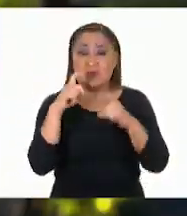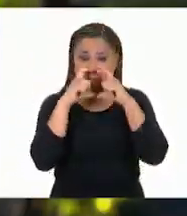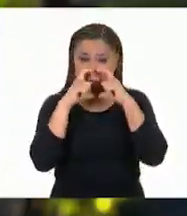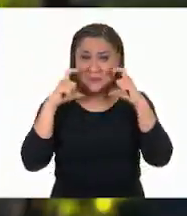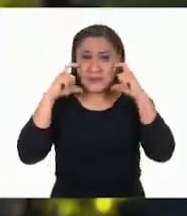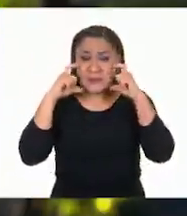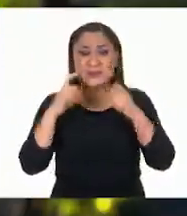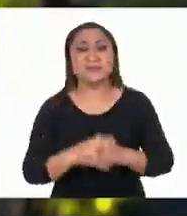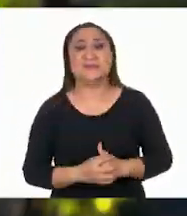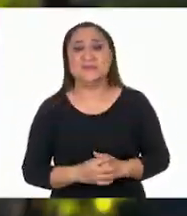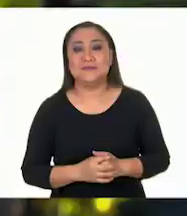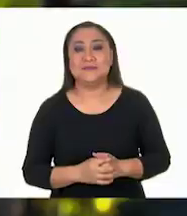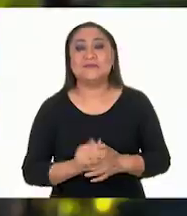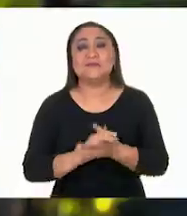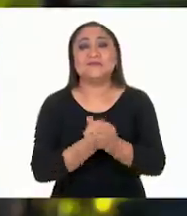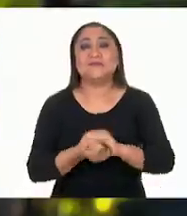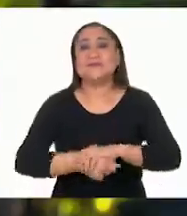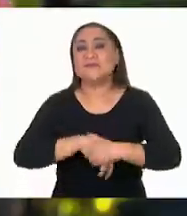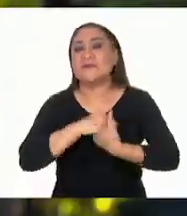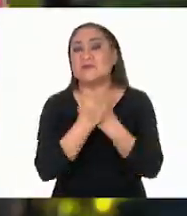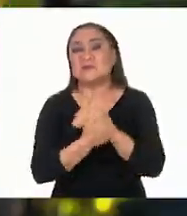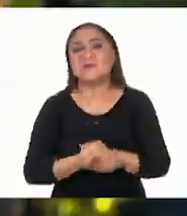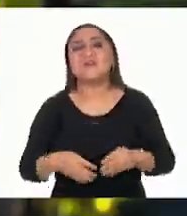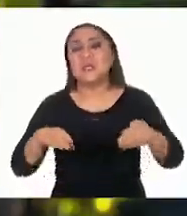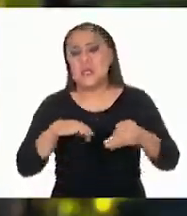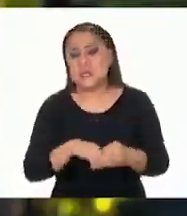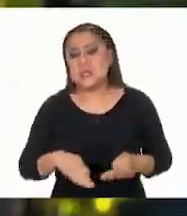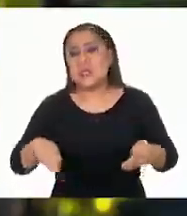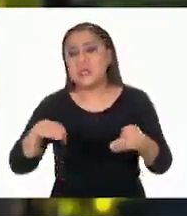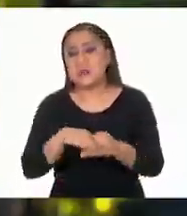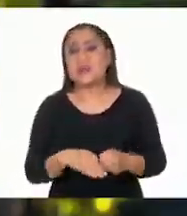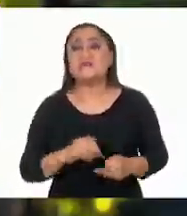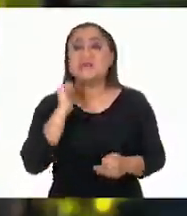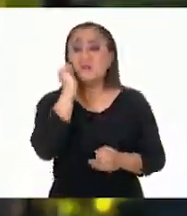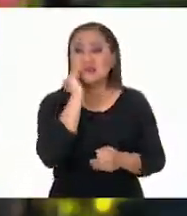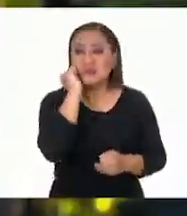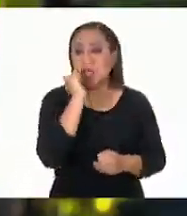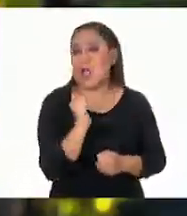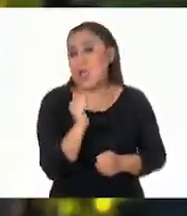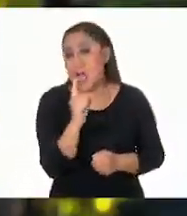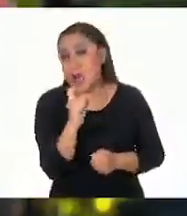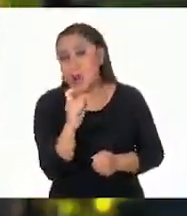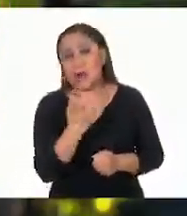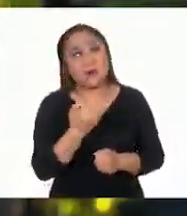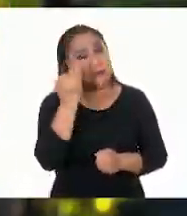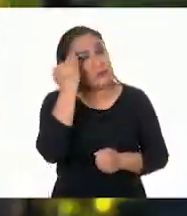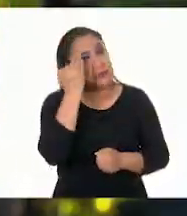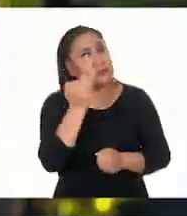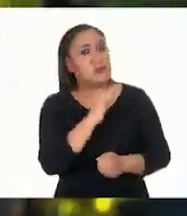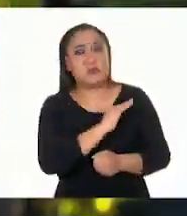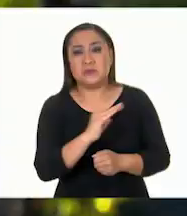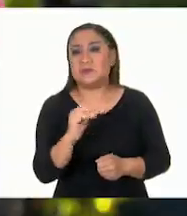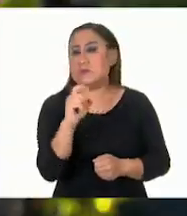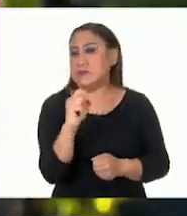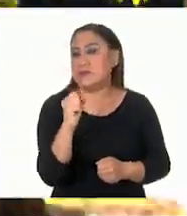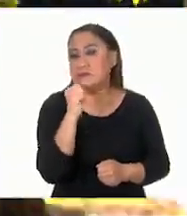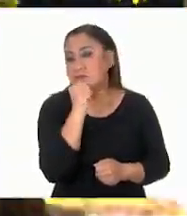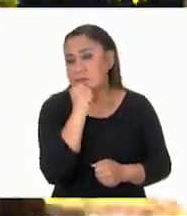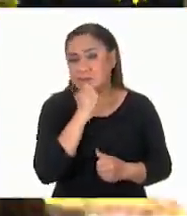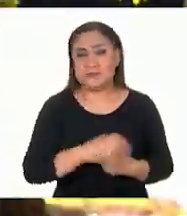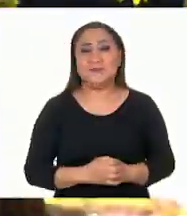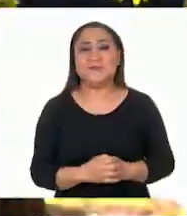cubrebocas. Lava tus manos frecuentemente con agua y con jabón por lo menos durante 20 segundos.